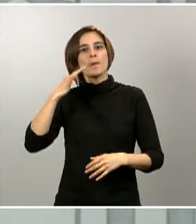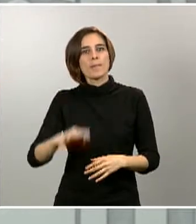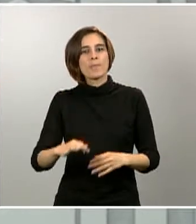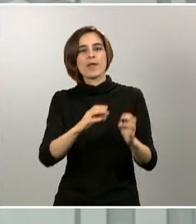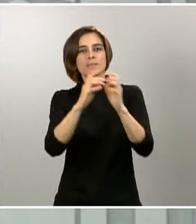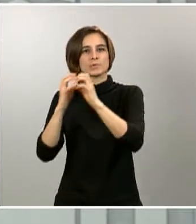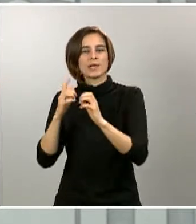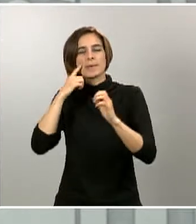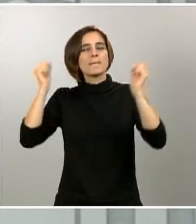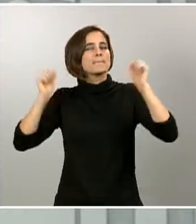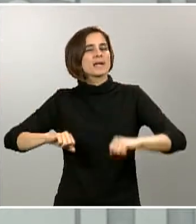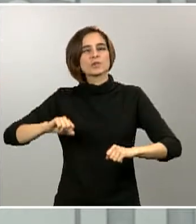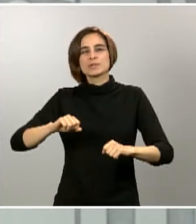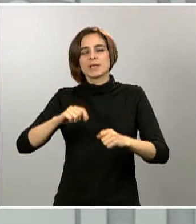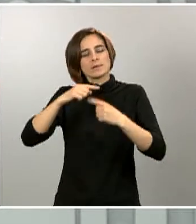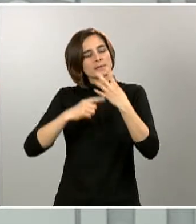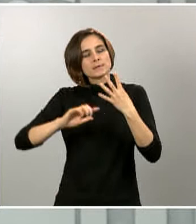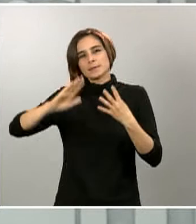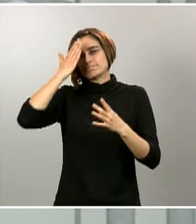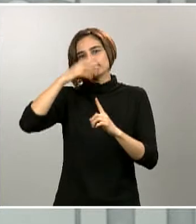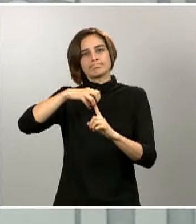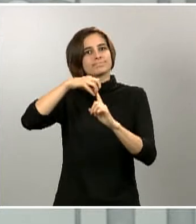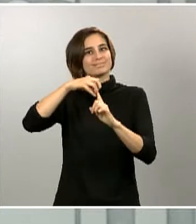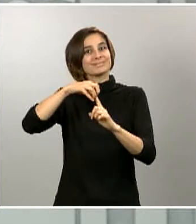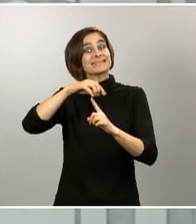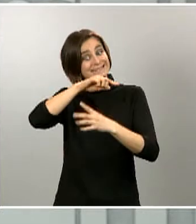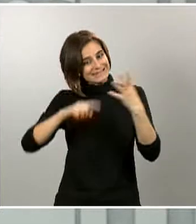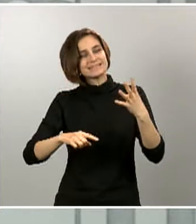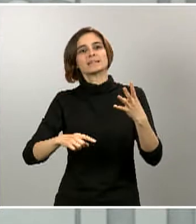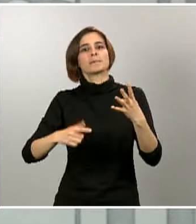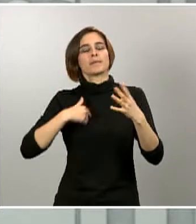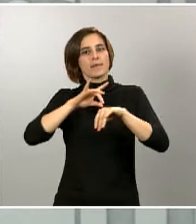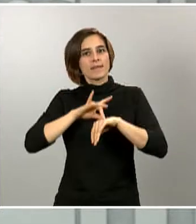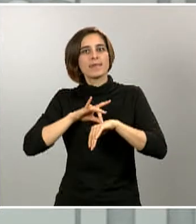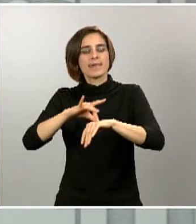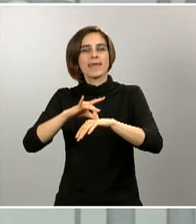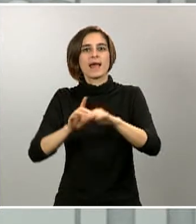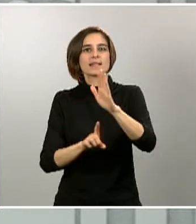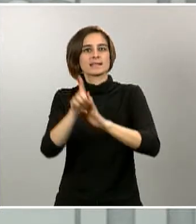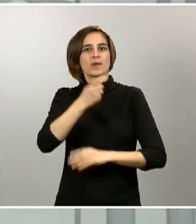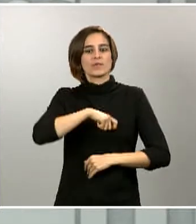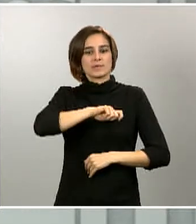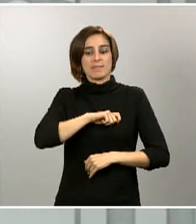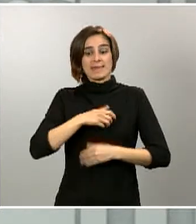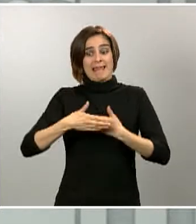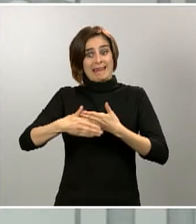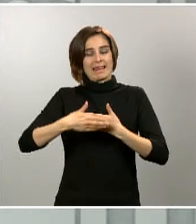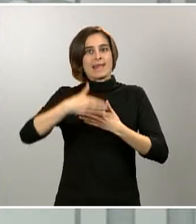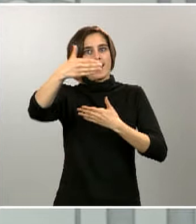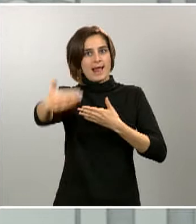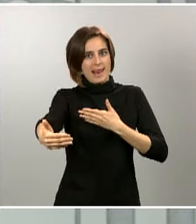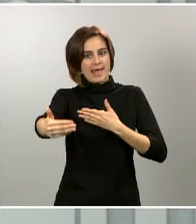nucleares, sobre los que tiene que pivotar el desarrollo de España en el corto y en el medio plazo, en los próximos meses y en los próximos